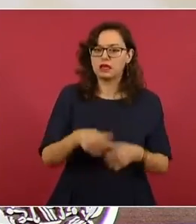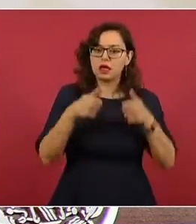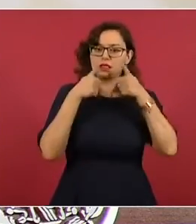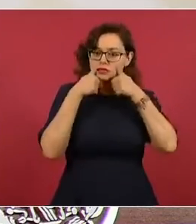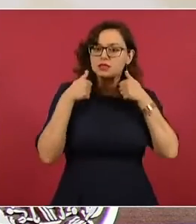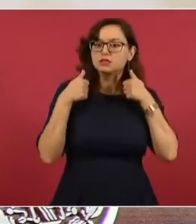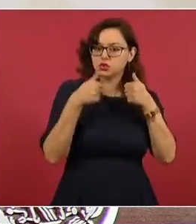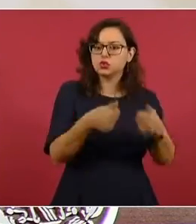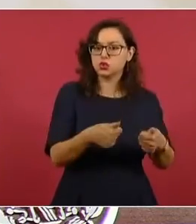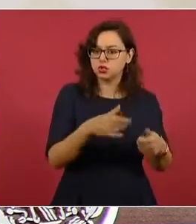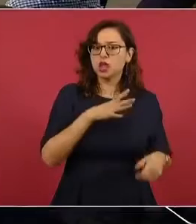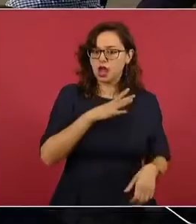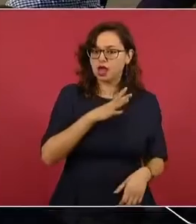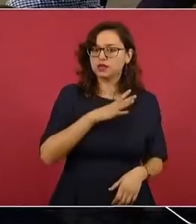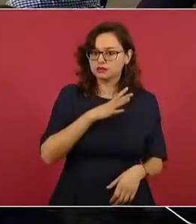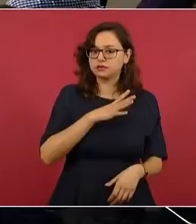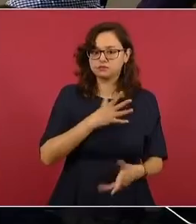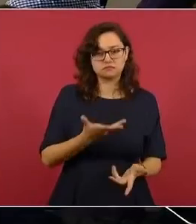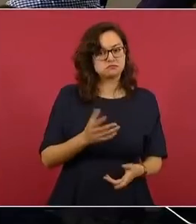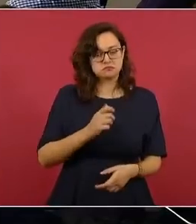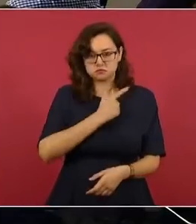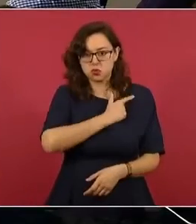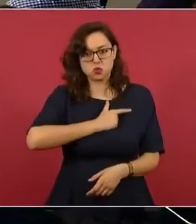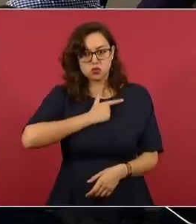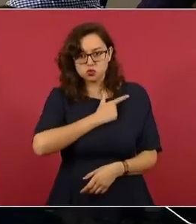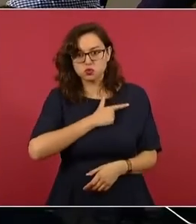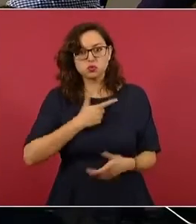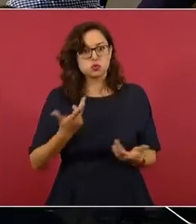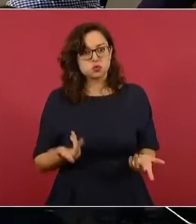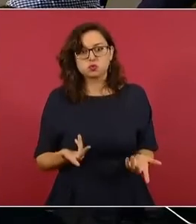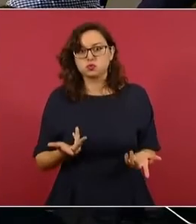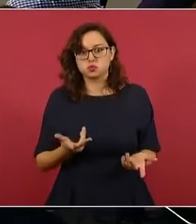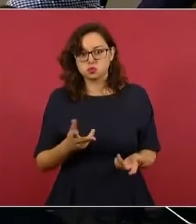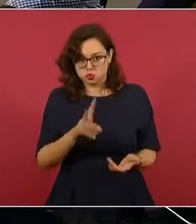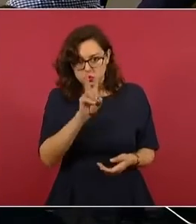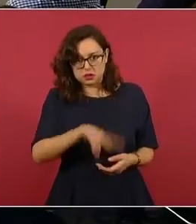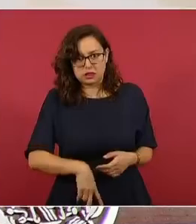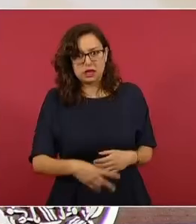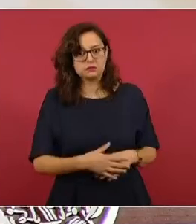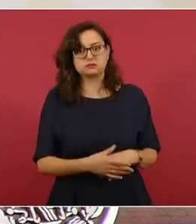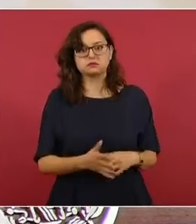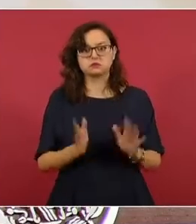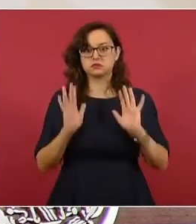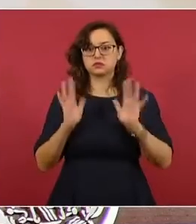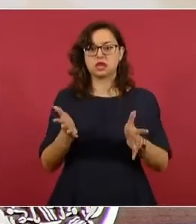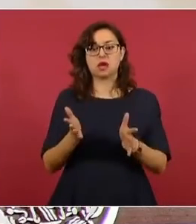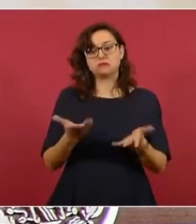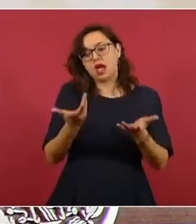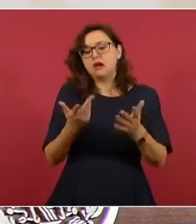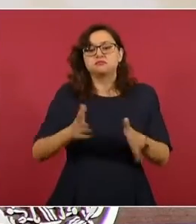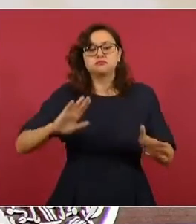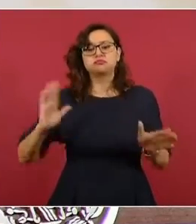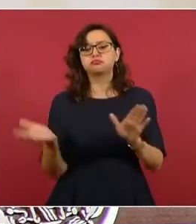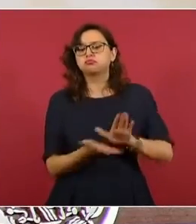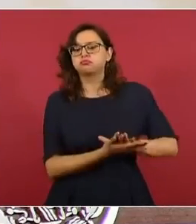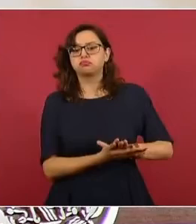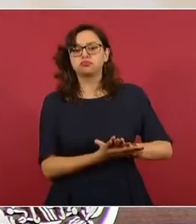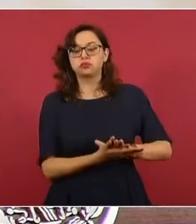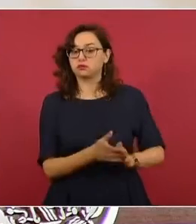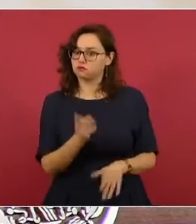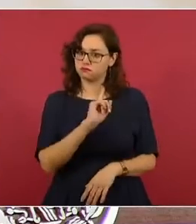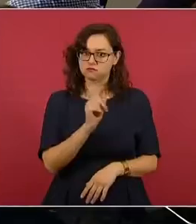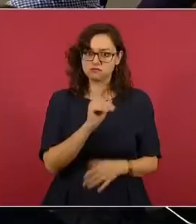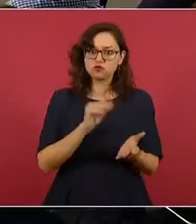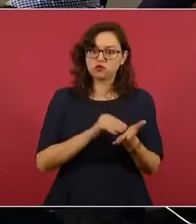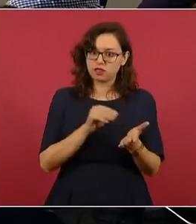primordial a lo que usted alude, con mucho gusto. No están cerrados la carpeta en concreto y siguen las